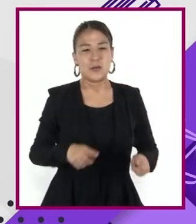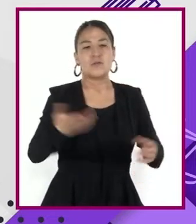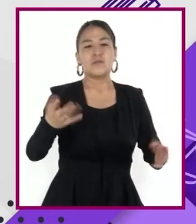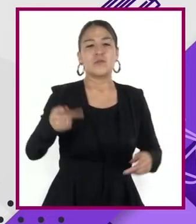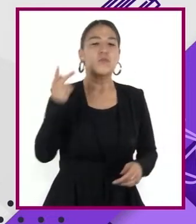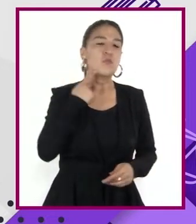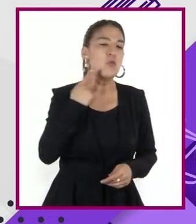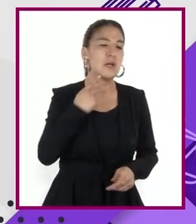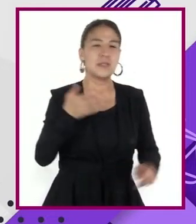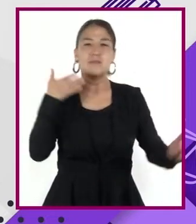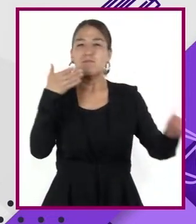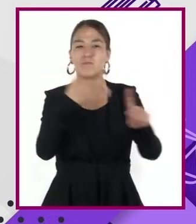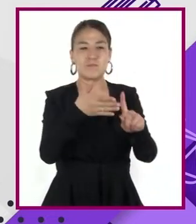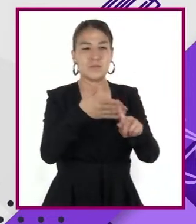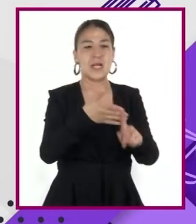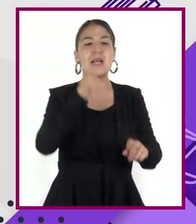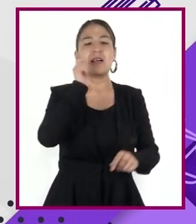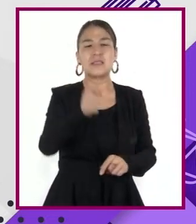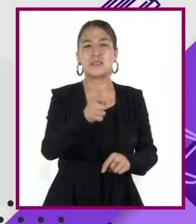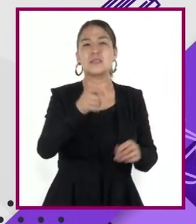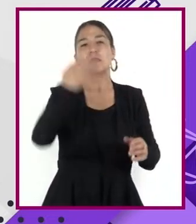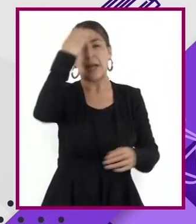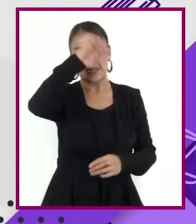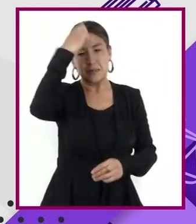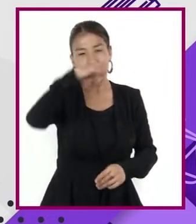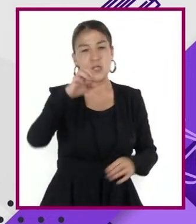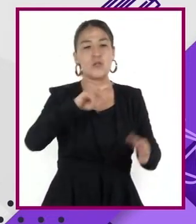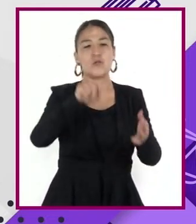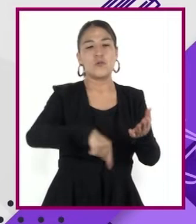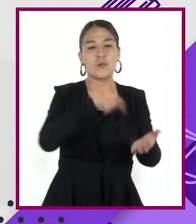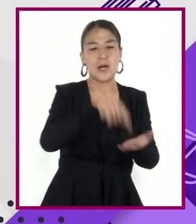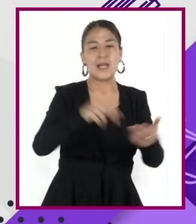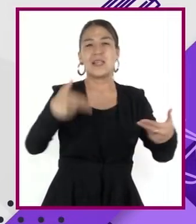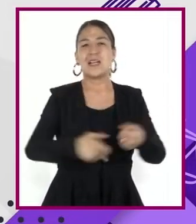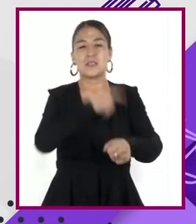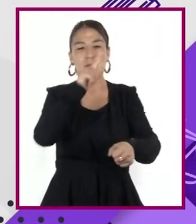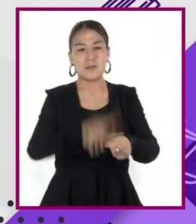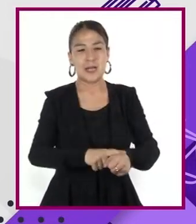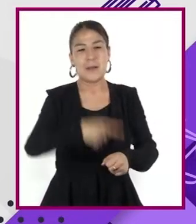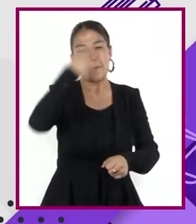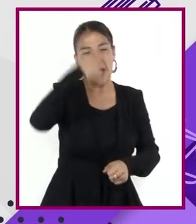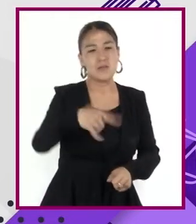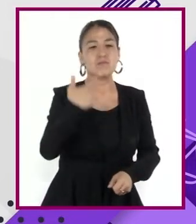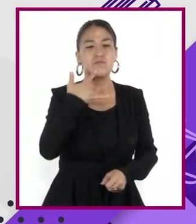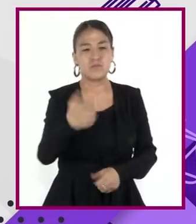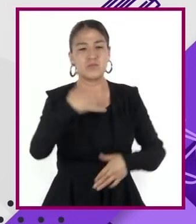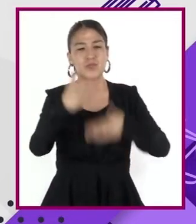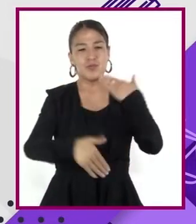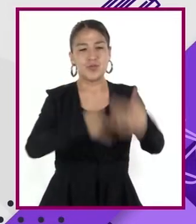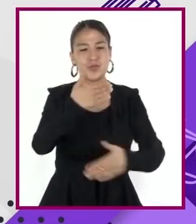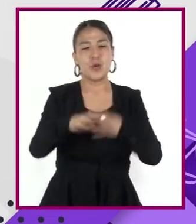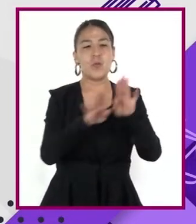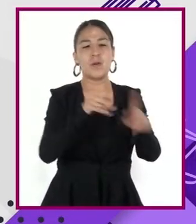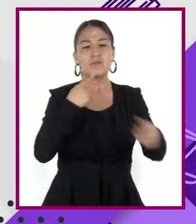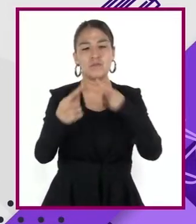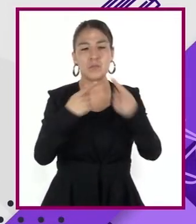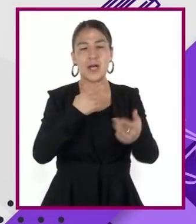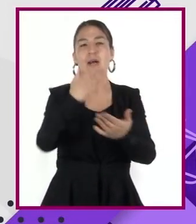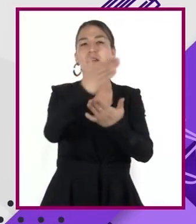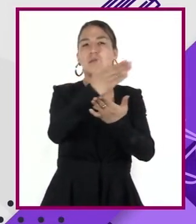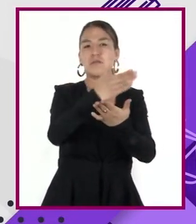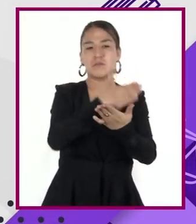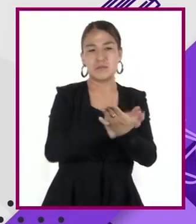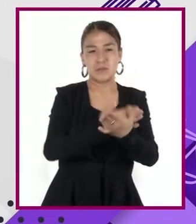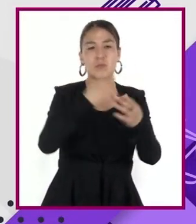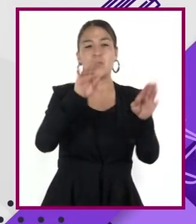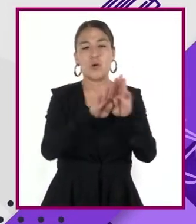políticas específicas basadas en experiencias locales y nacionales para lograr una democracia sostenible